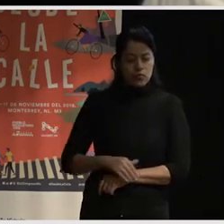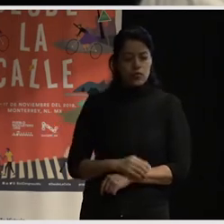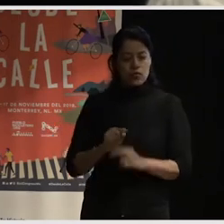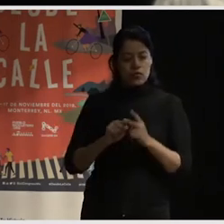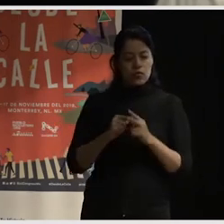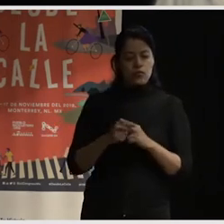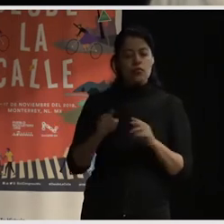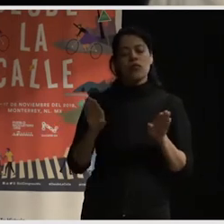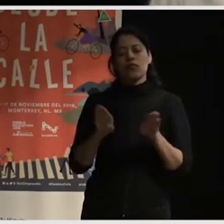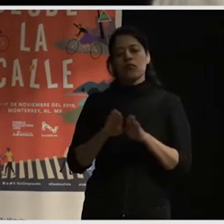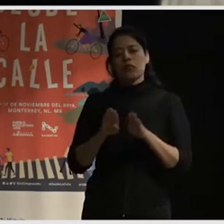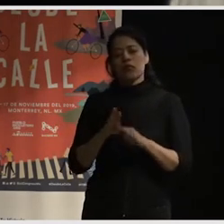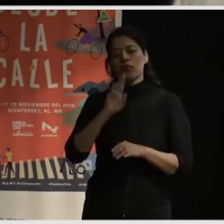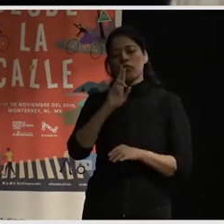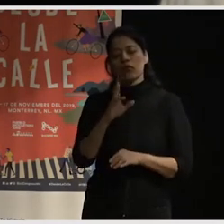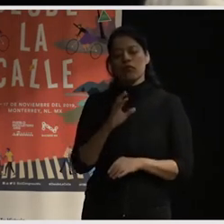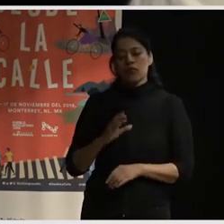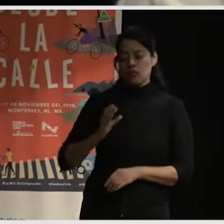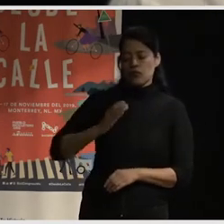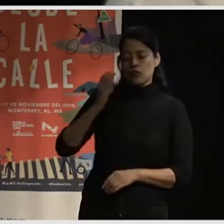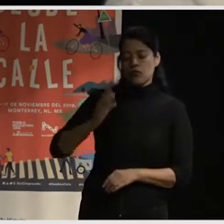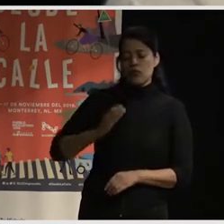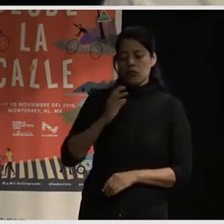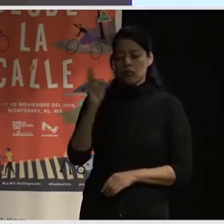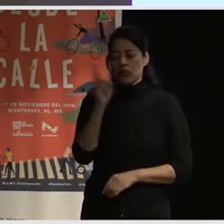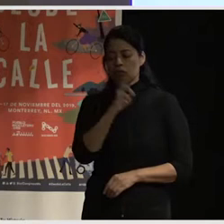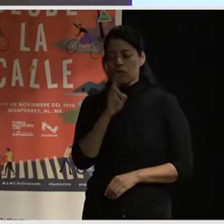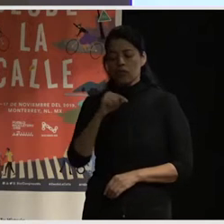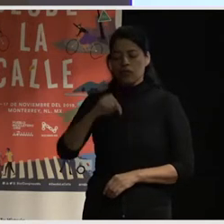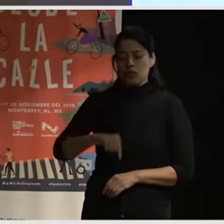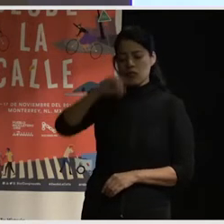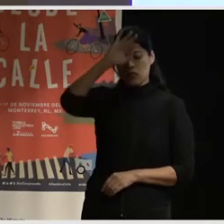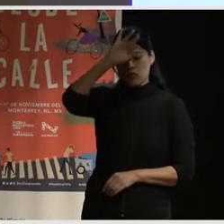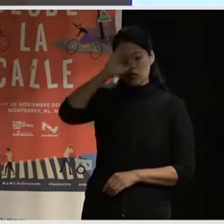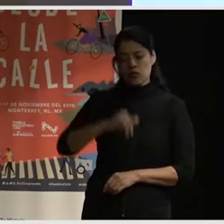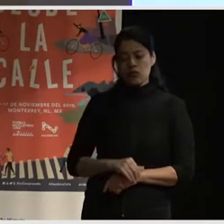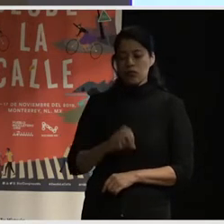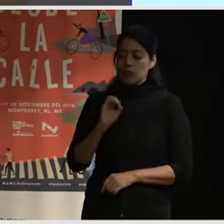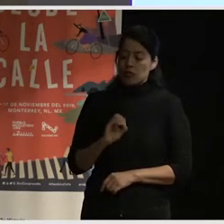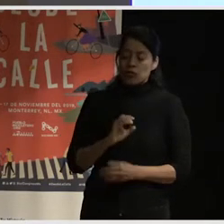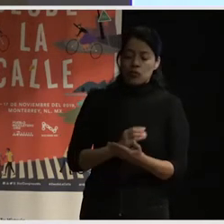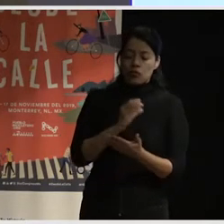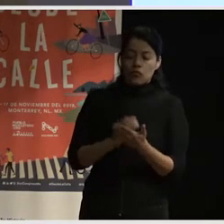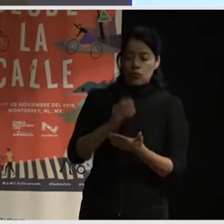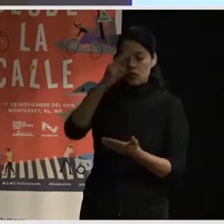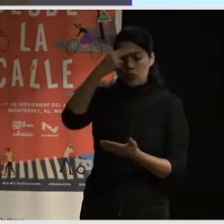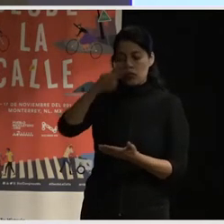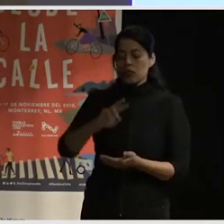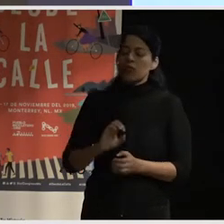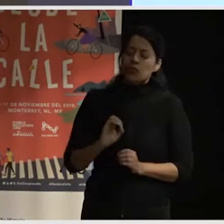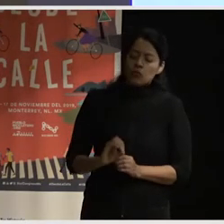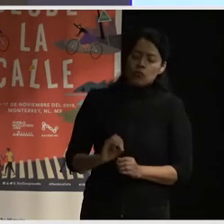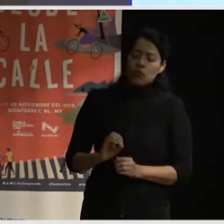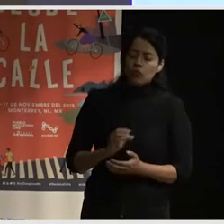principio cómo mejorar el tema de la calidad del aire en monterrey o en nuestra ciudad de méxico o en